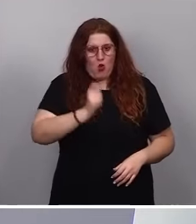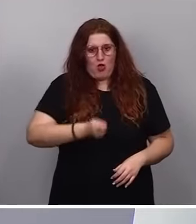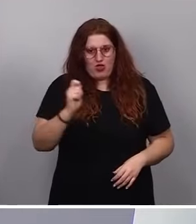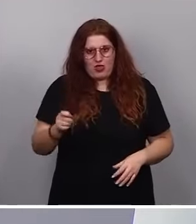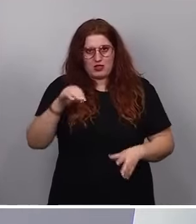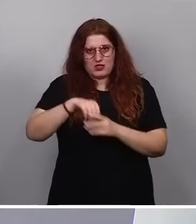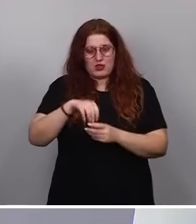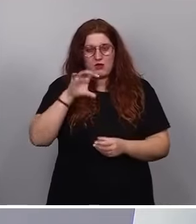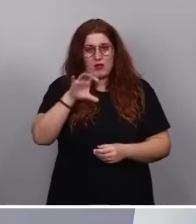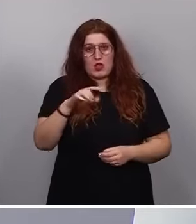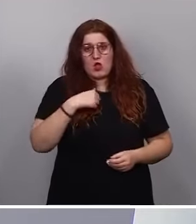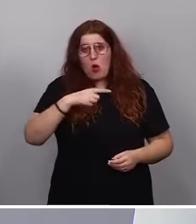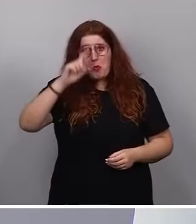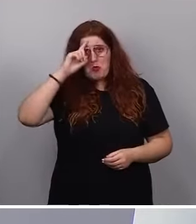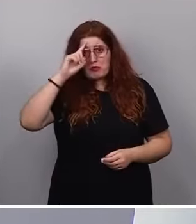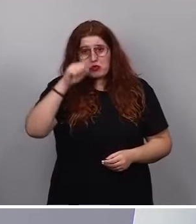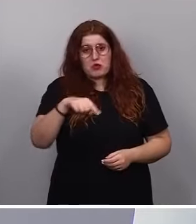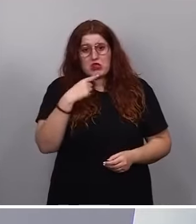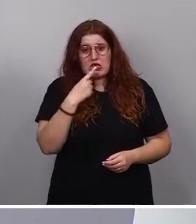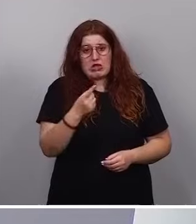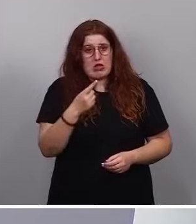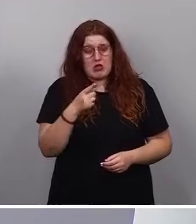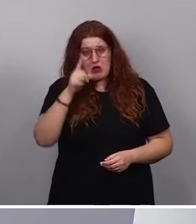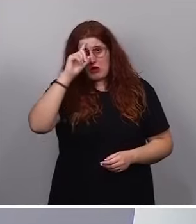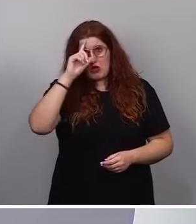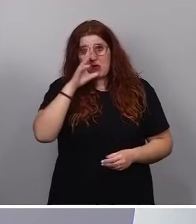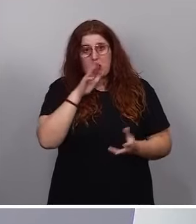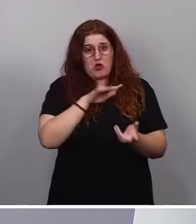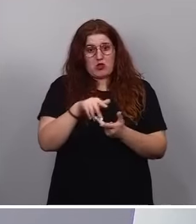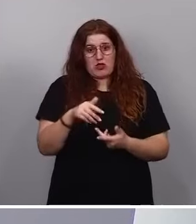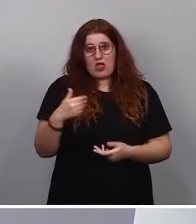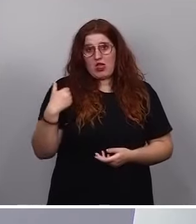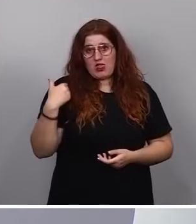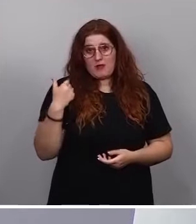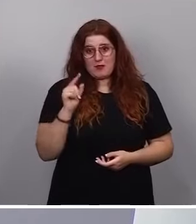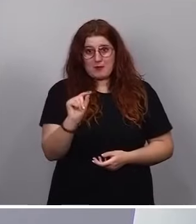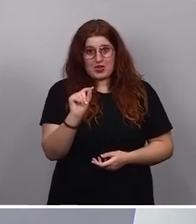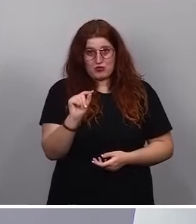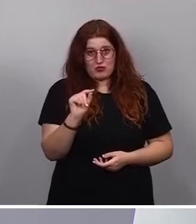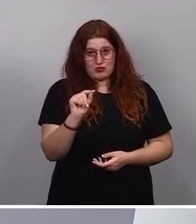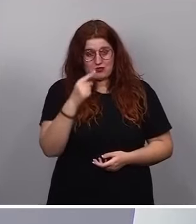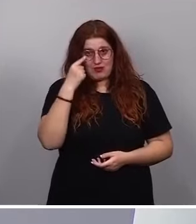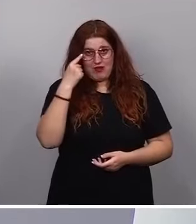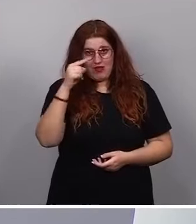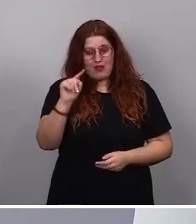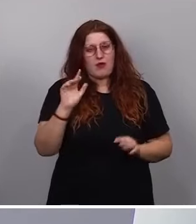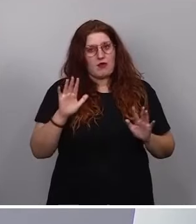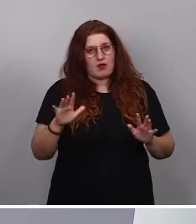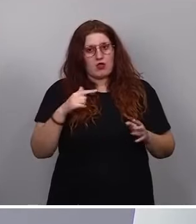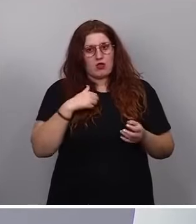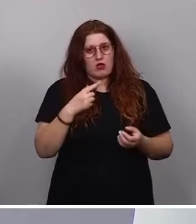podido conocer el auto al que usted hace referencia en su pregunta porque ha saltado la noticia en los últimos minutos. Si bien le digo